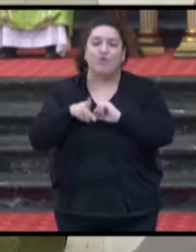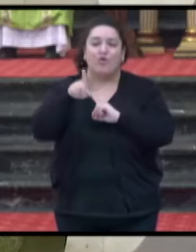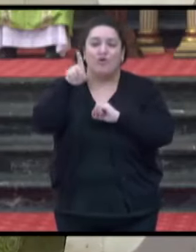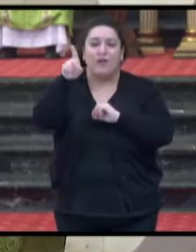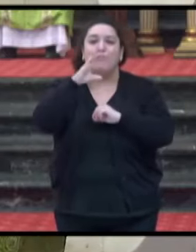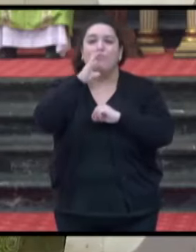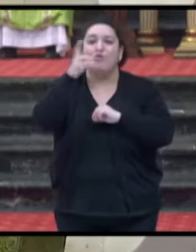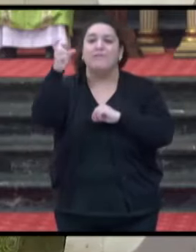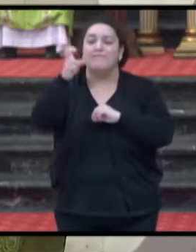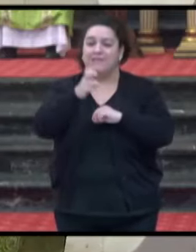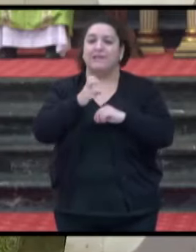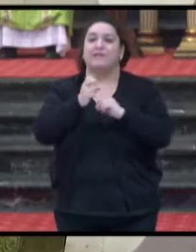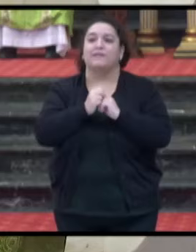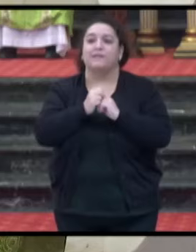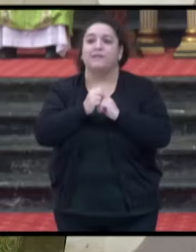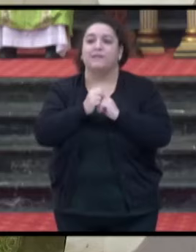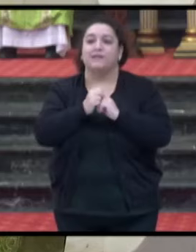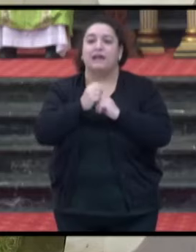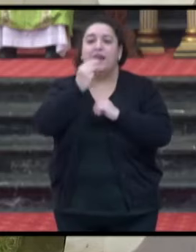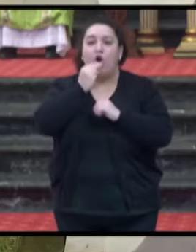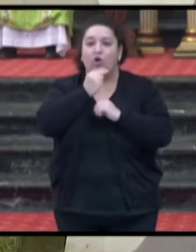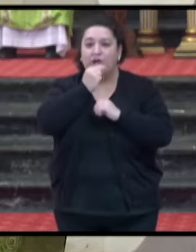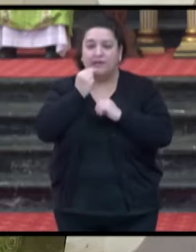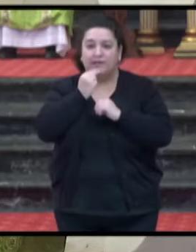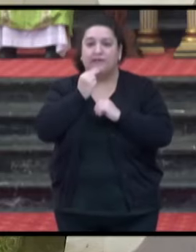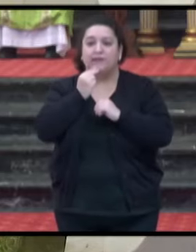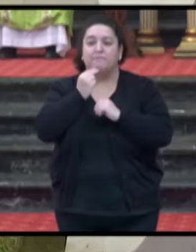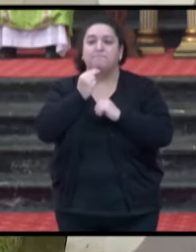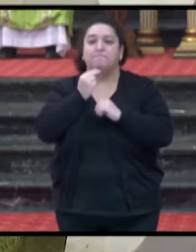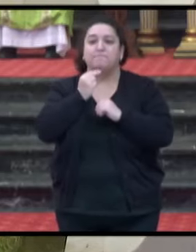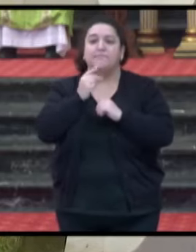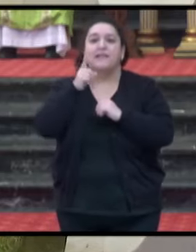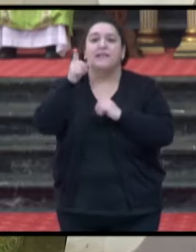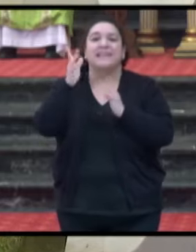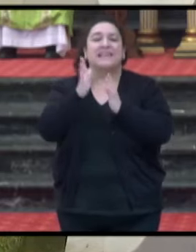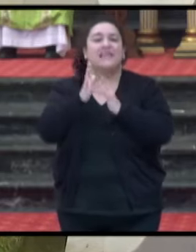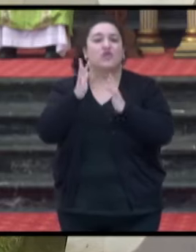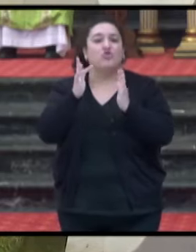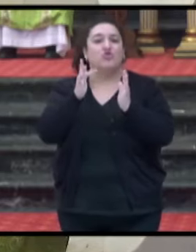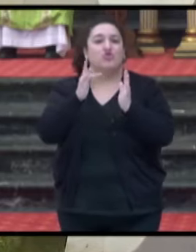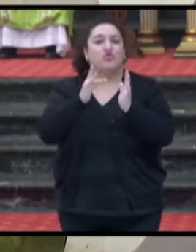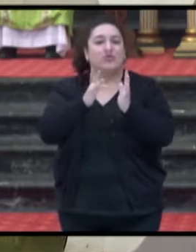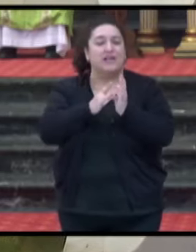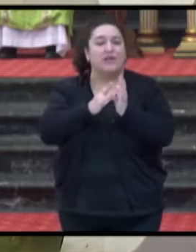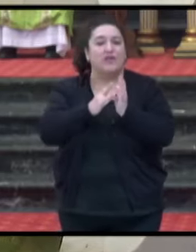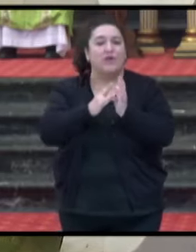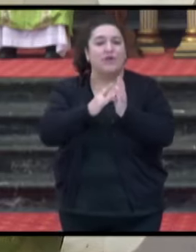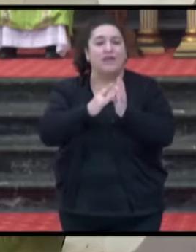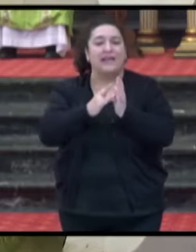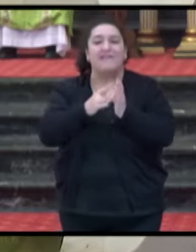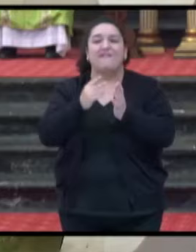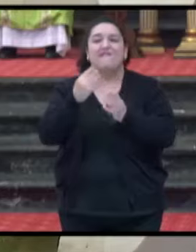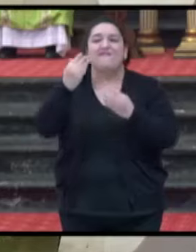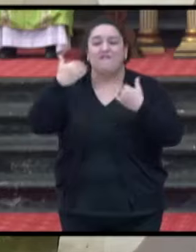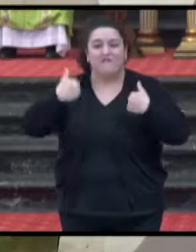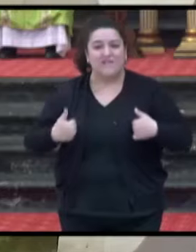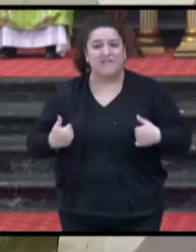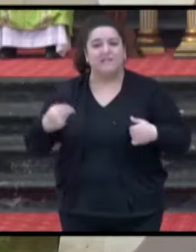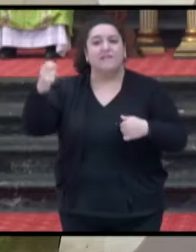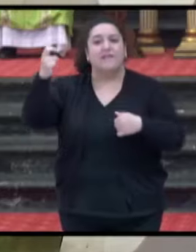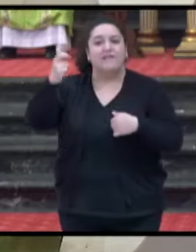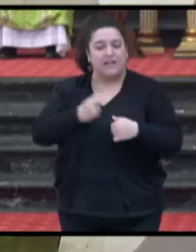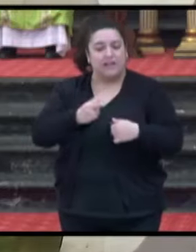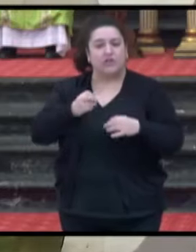viene en la Eucaristía Jesucristo ha perpetuado su presencia física él